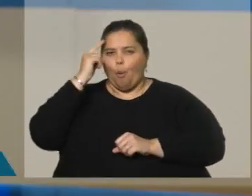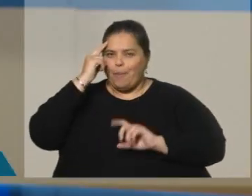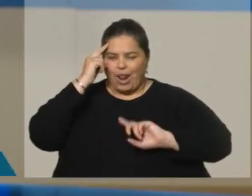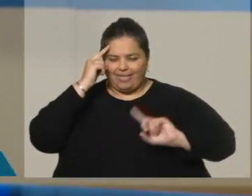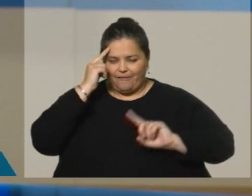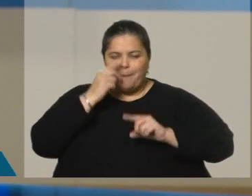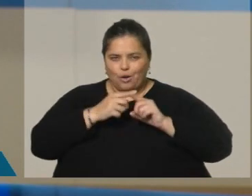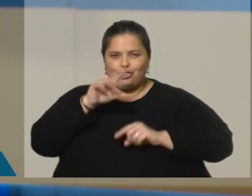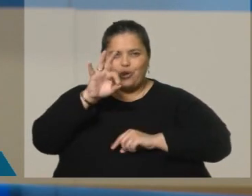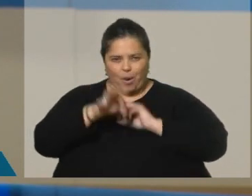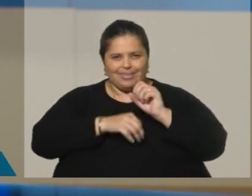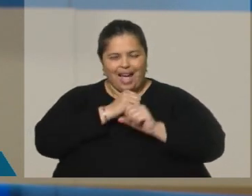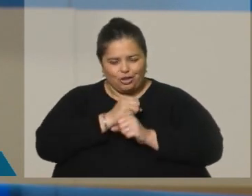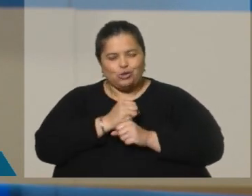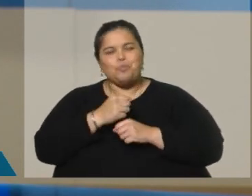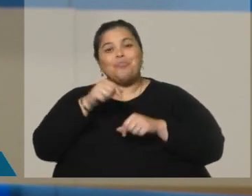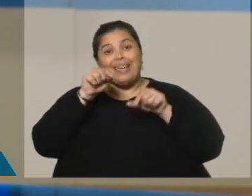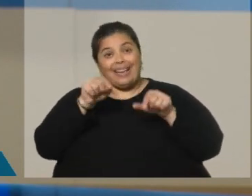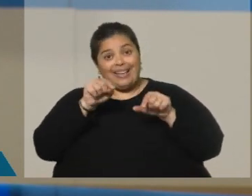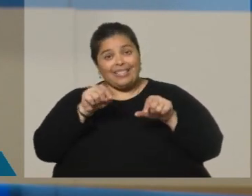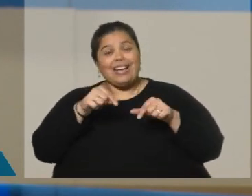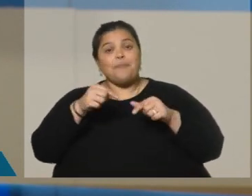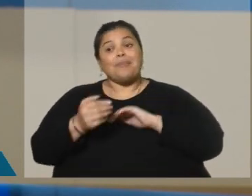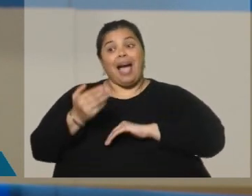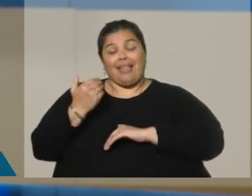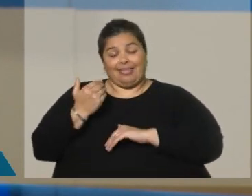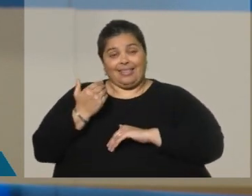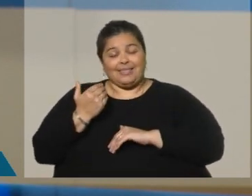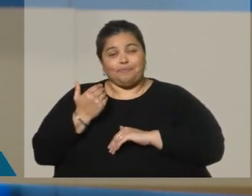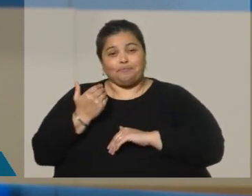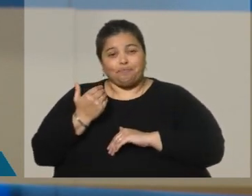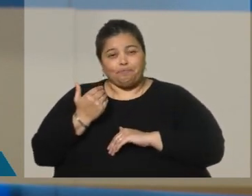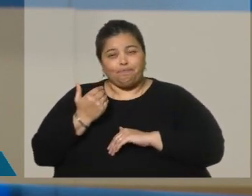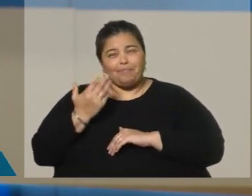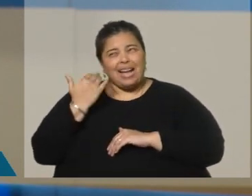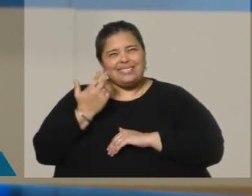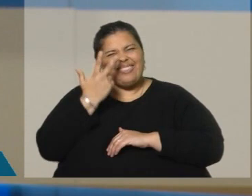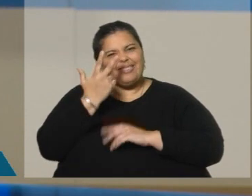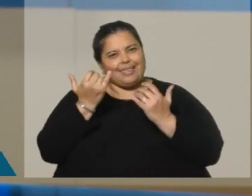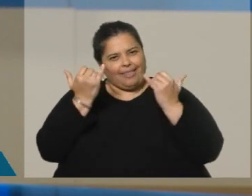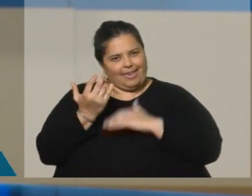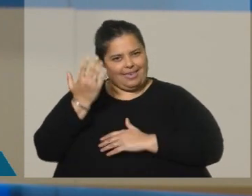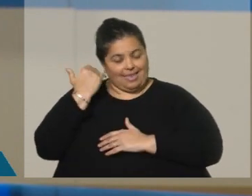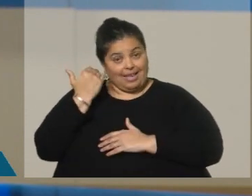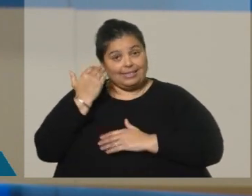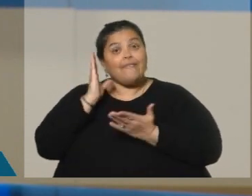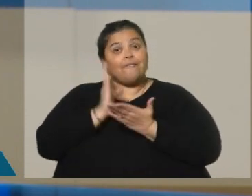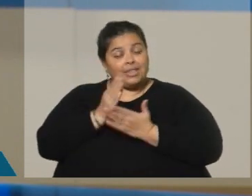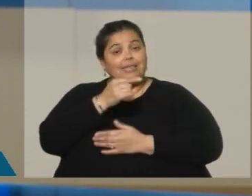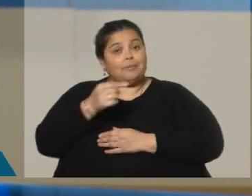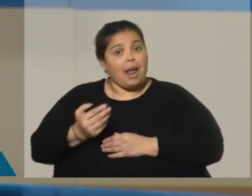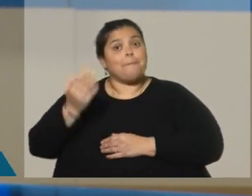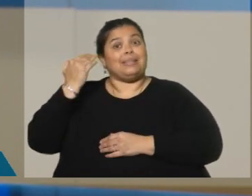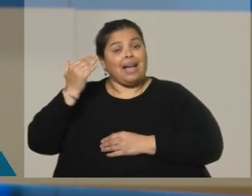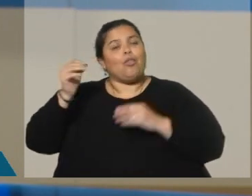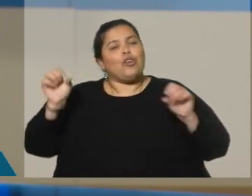50 años en ese sentido tuvimos hace tres días atrás el fin de semana pasado un